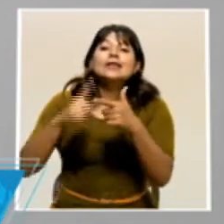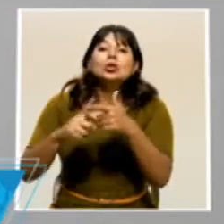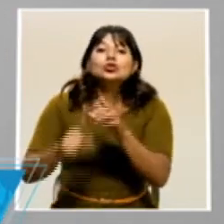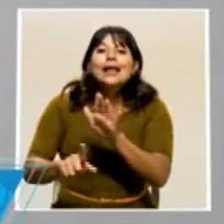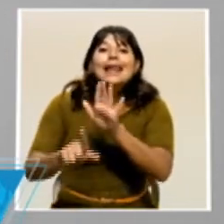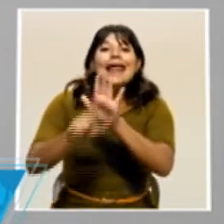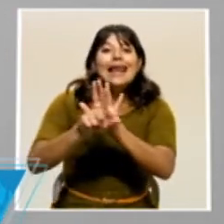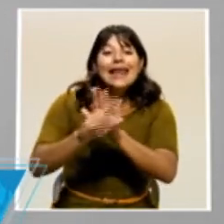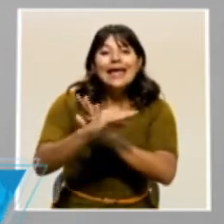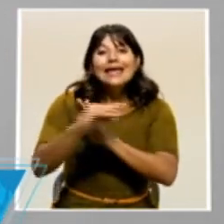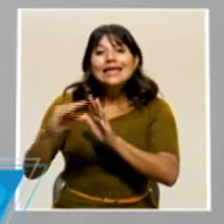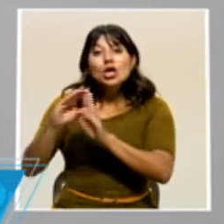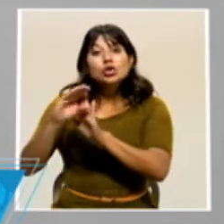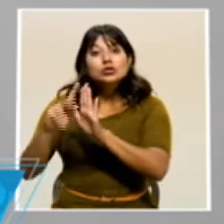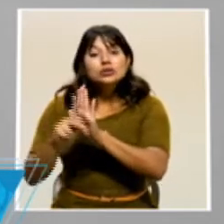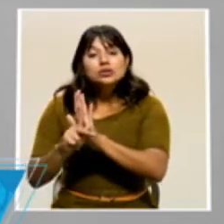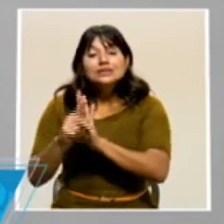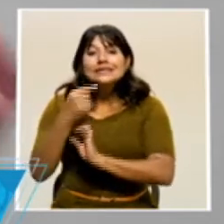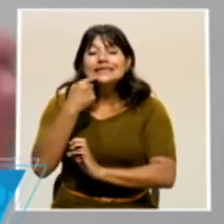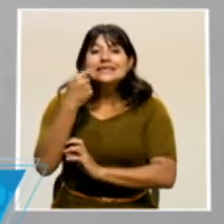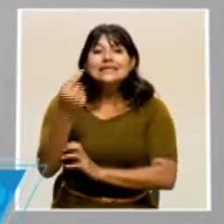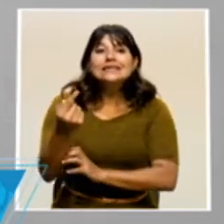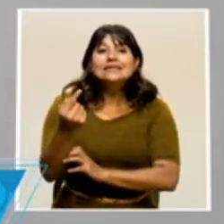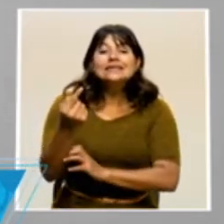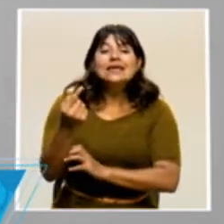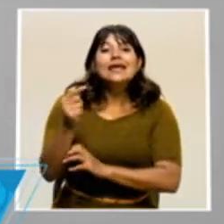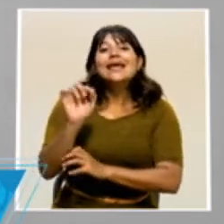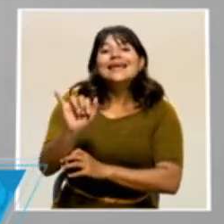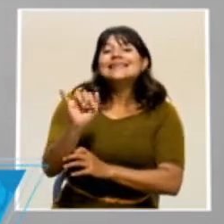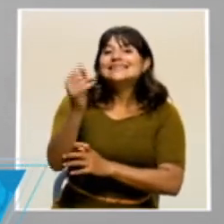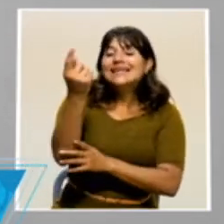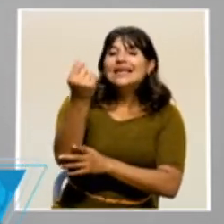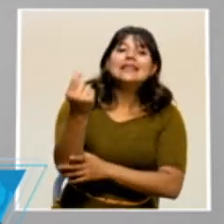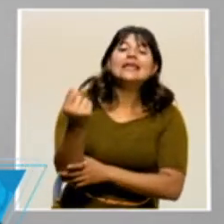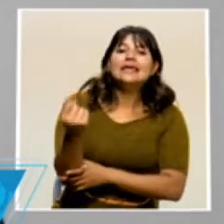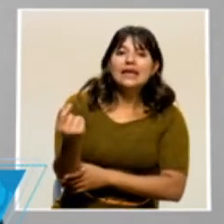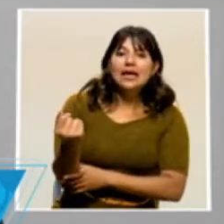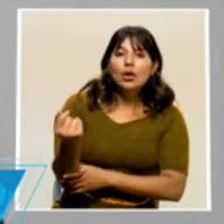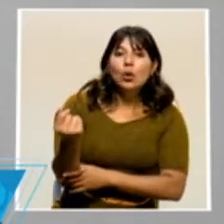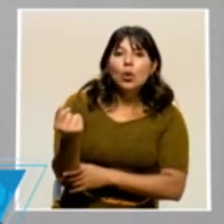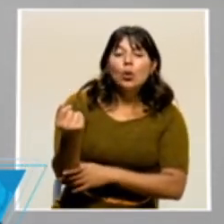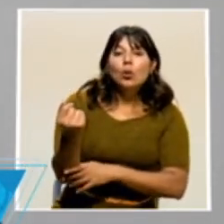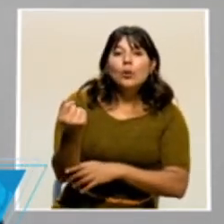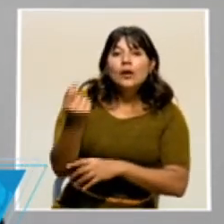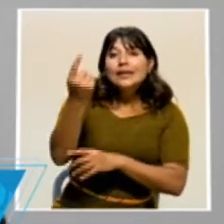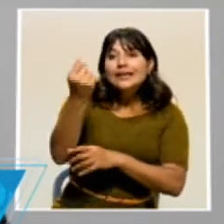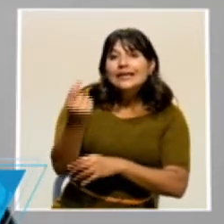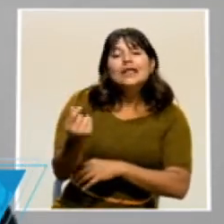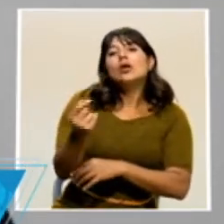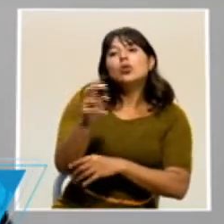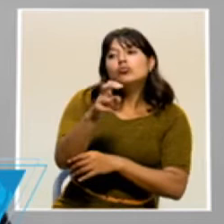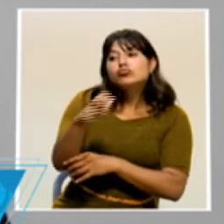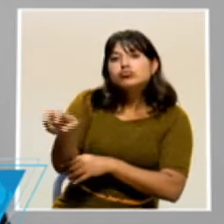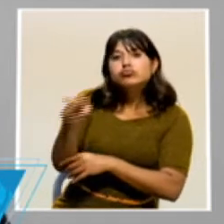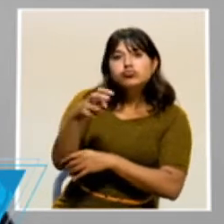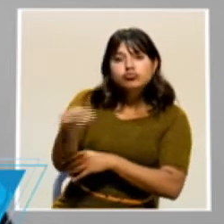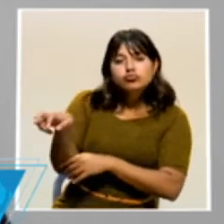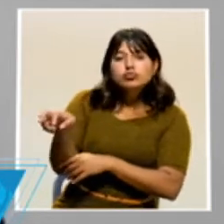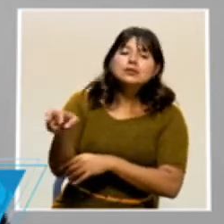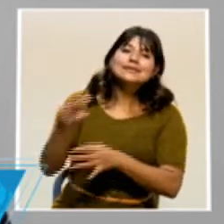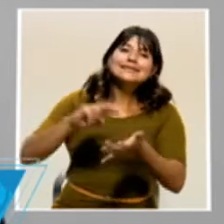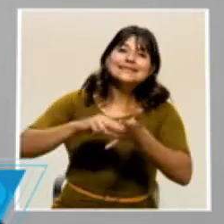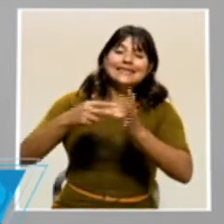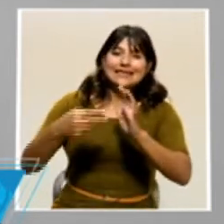misma Constitución señalan que esos recursos se van a transferir de acuerdo con variables económicas, es decir, un